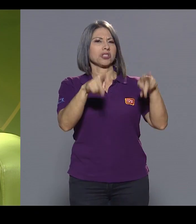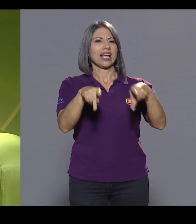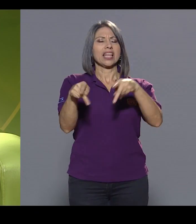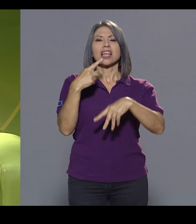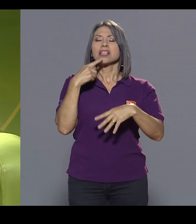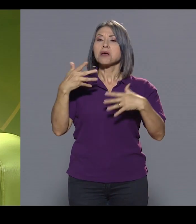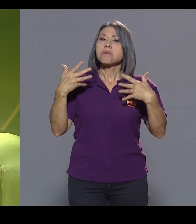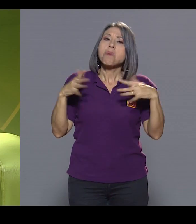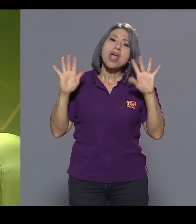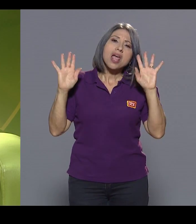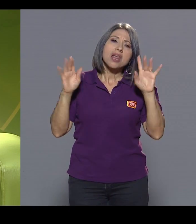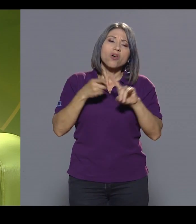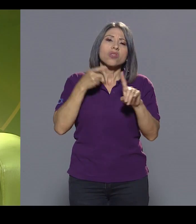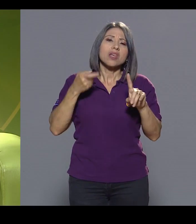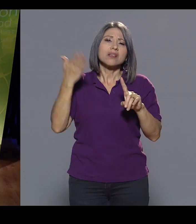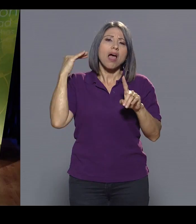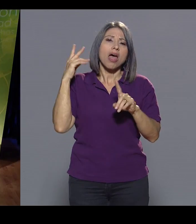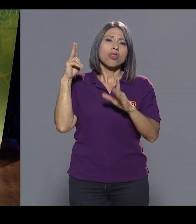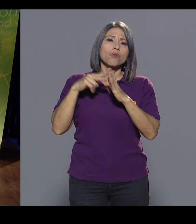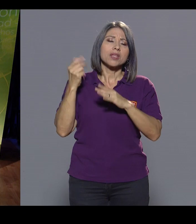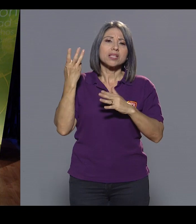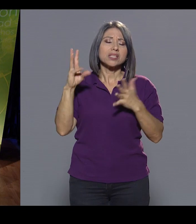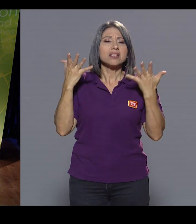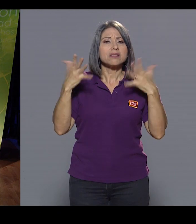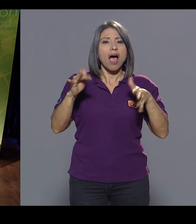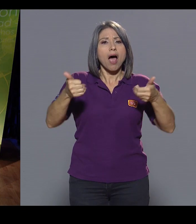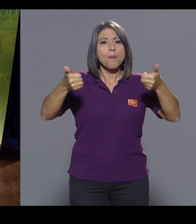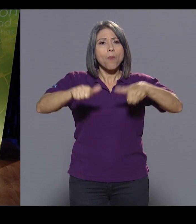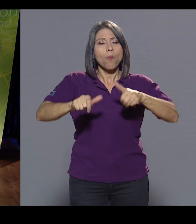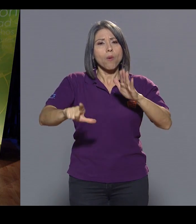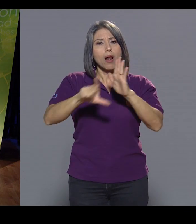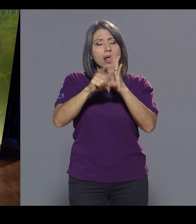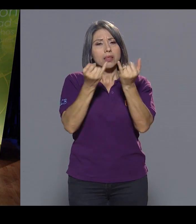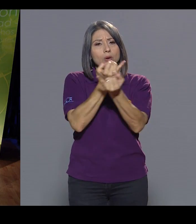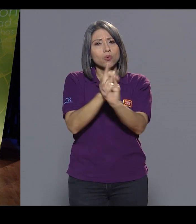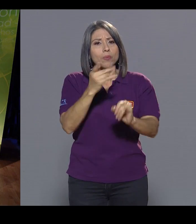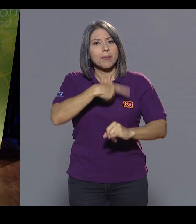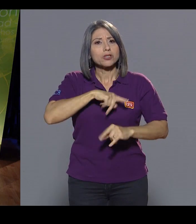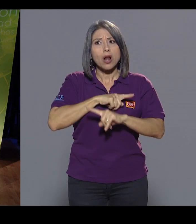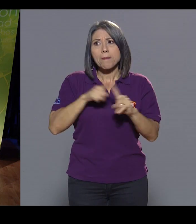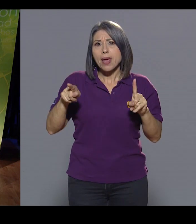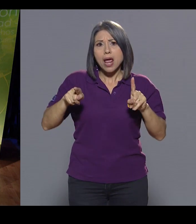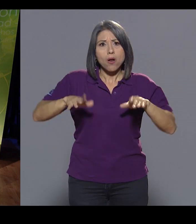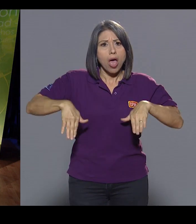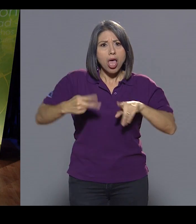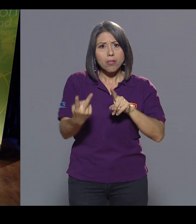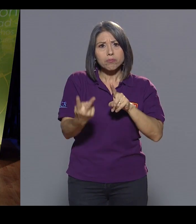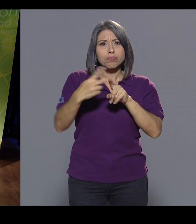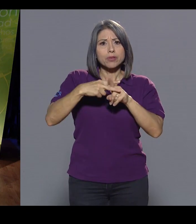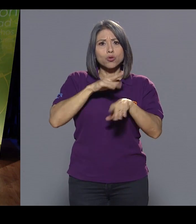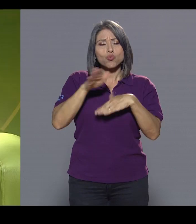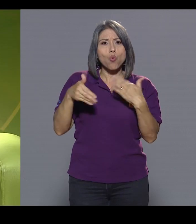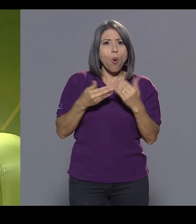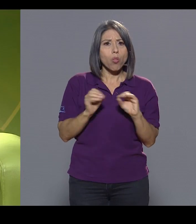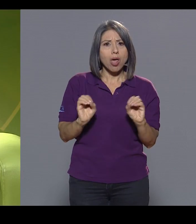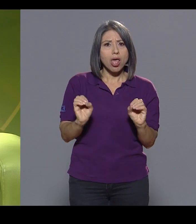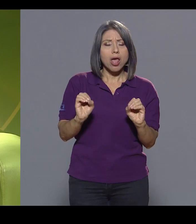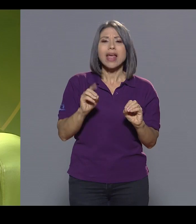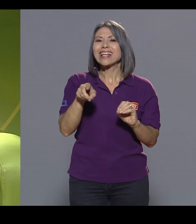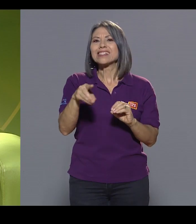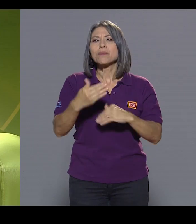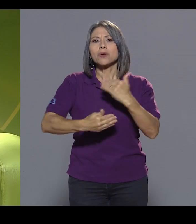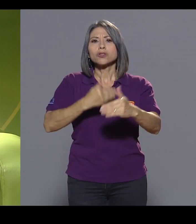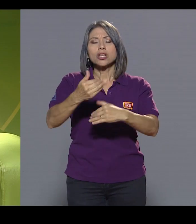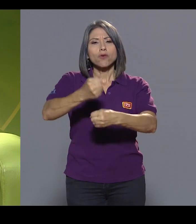bueno, es que desde 2016 se aprobó la ley de autonomía, pero todavía no se está aplicando todo lo que ahí dice. ¿Cómo va funcionando